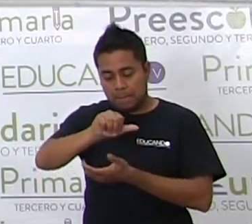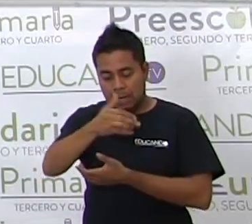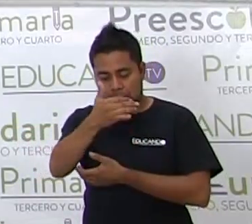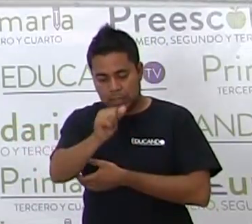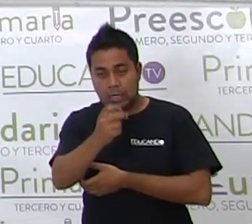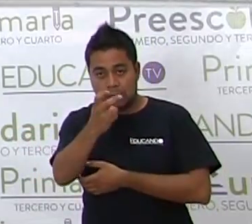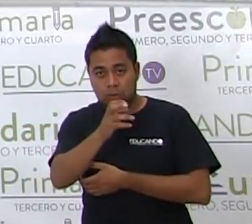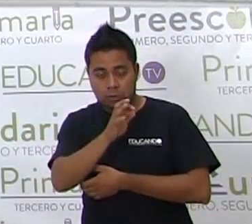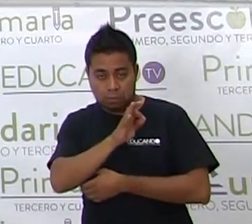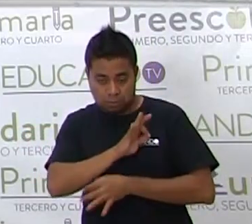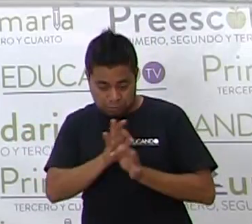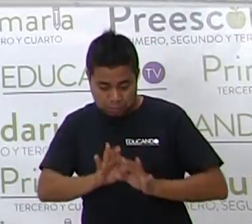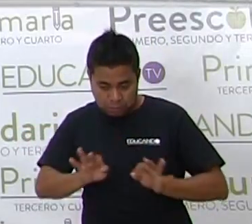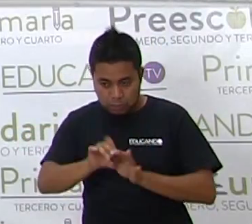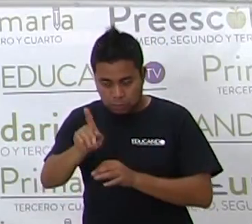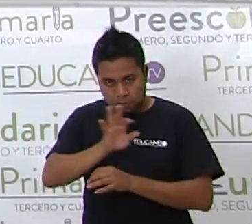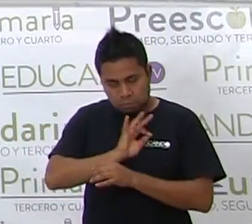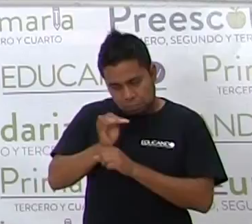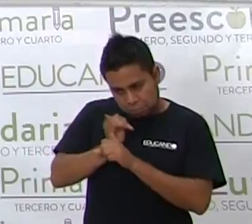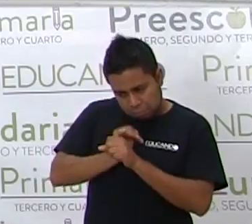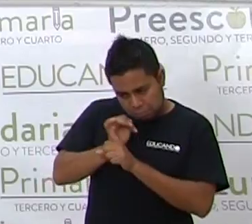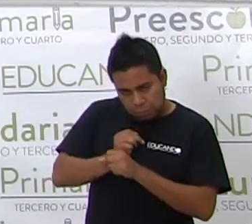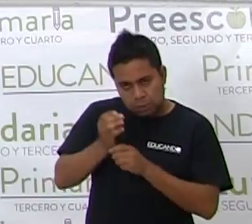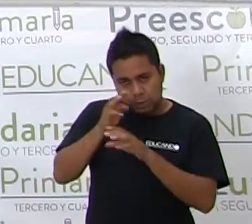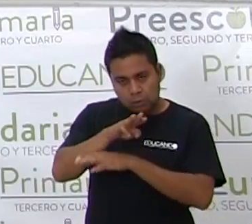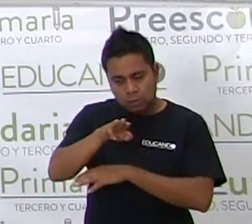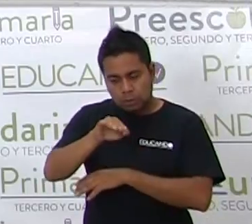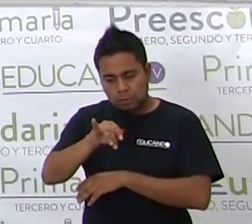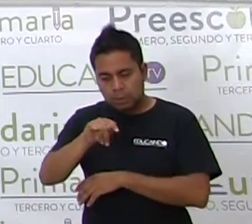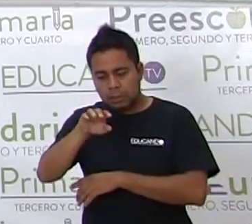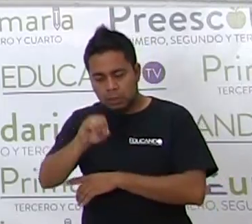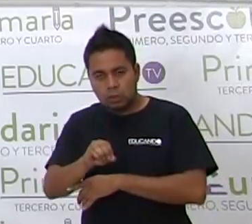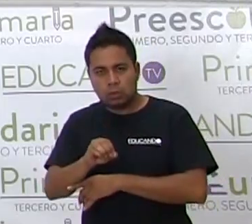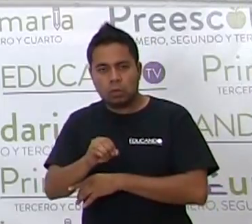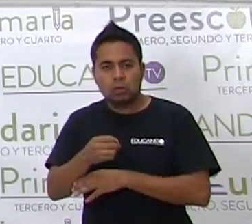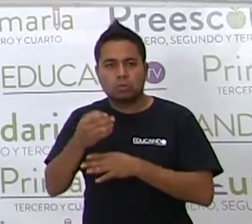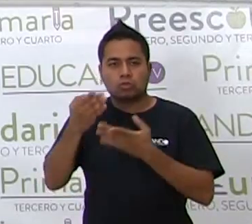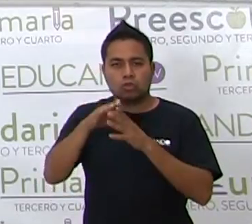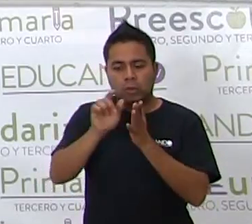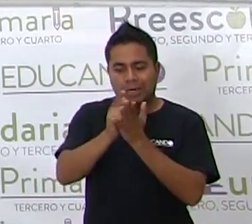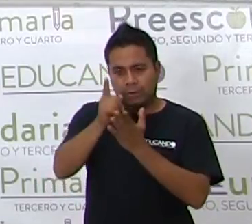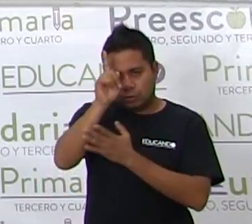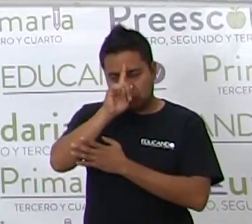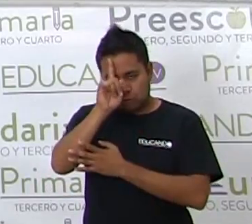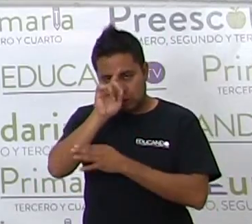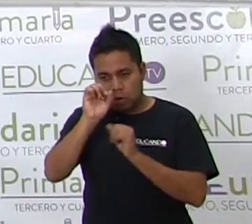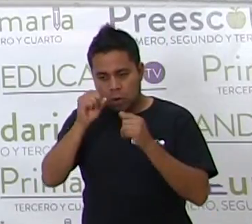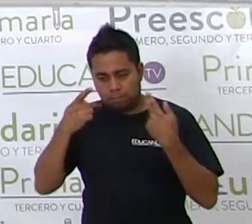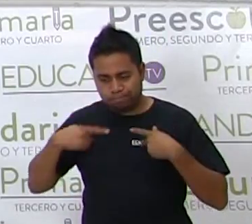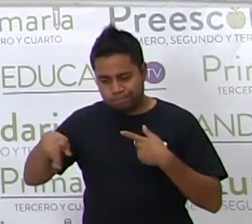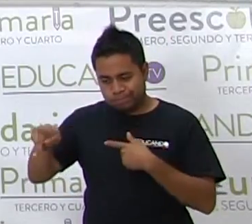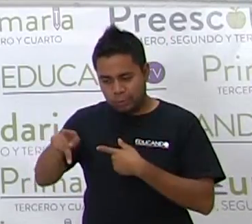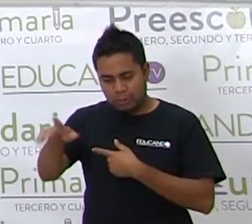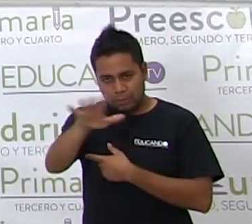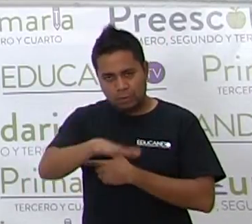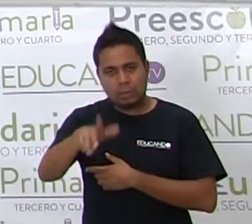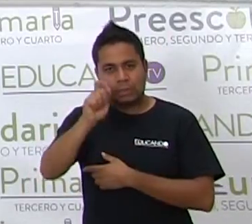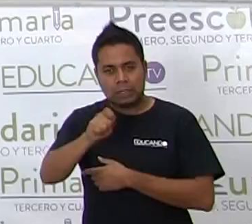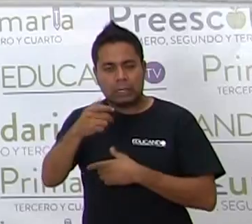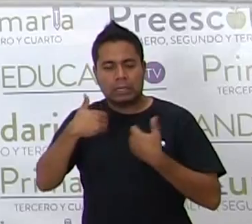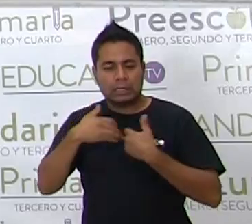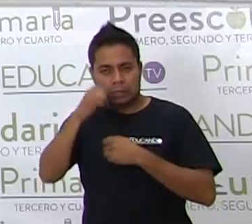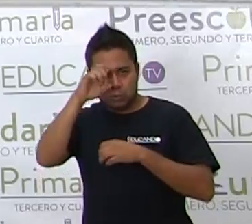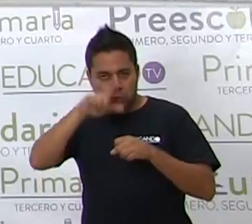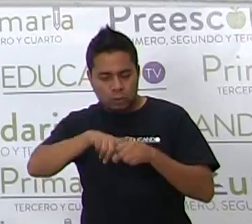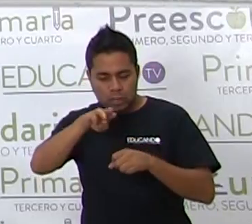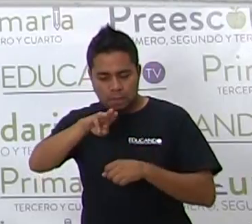puedas investigar el mito sobre este libro de consejos o de comunidad, el cual nos va a permitir entender mejor la cultura maya y